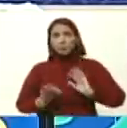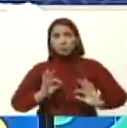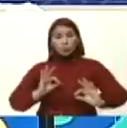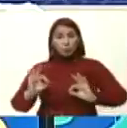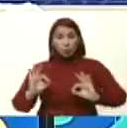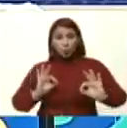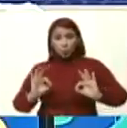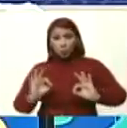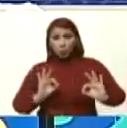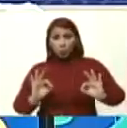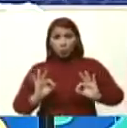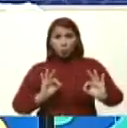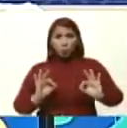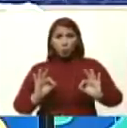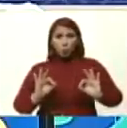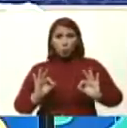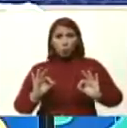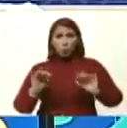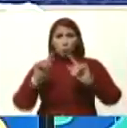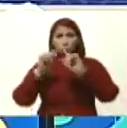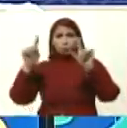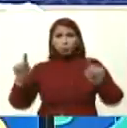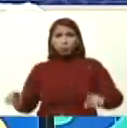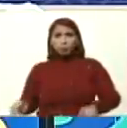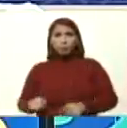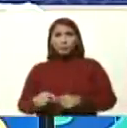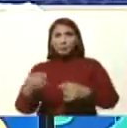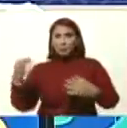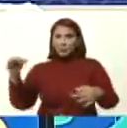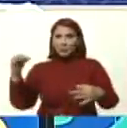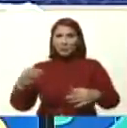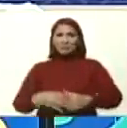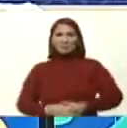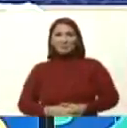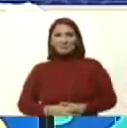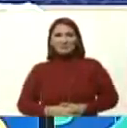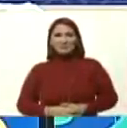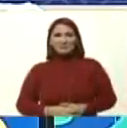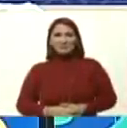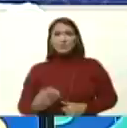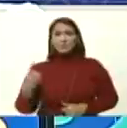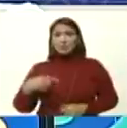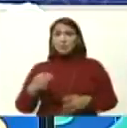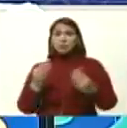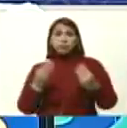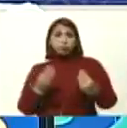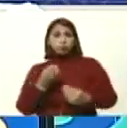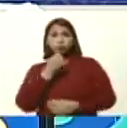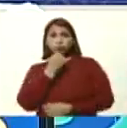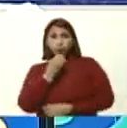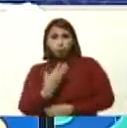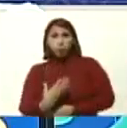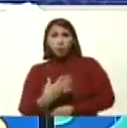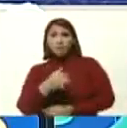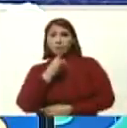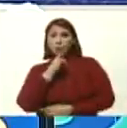preparación de la boletería, las máquinas, el Consejo Nacional Electoral tiene muy bien informado al